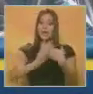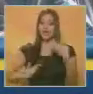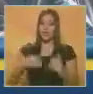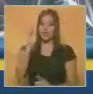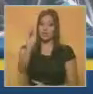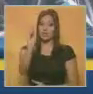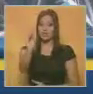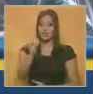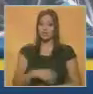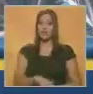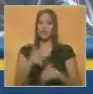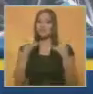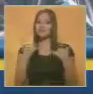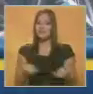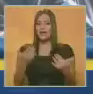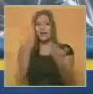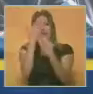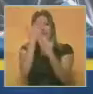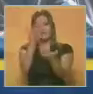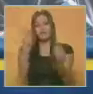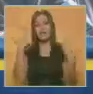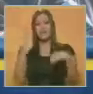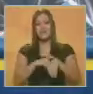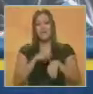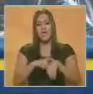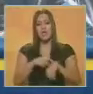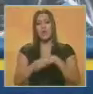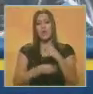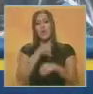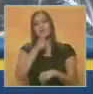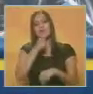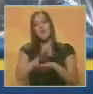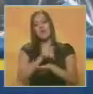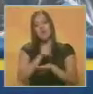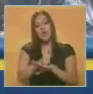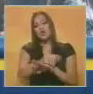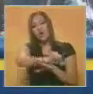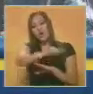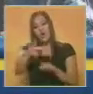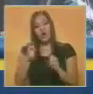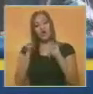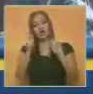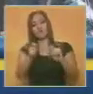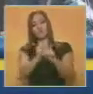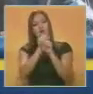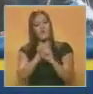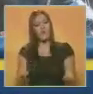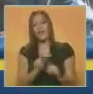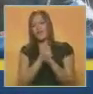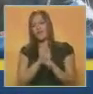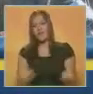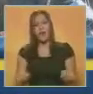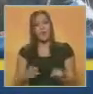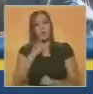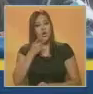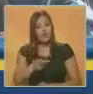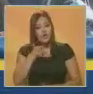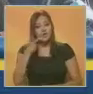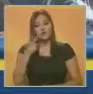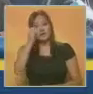presidente Ya pasó el tiempo de asignarle responsabilidades a otro casado las